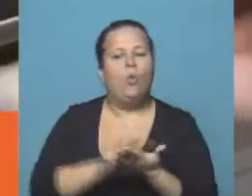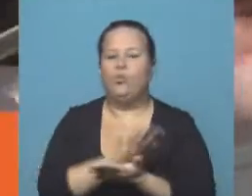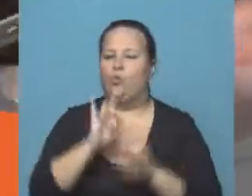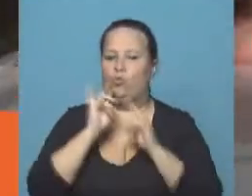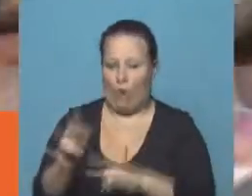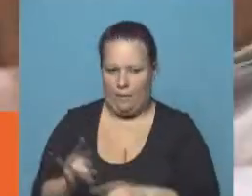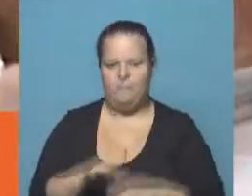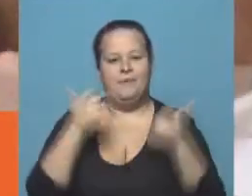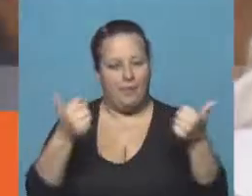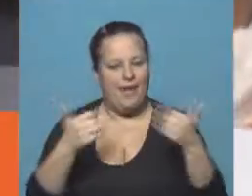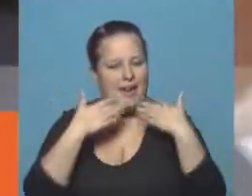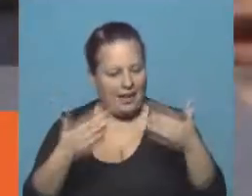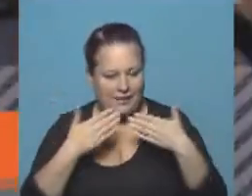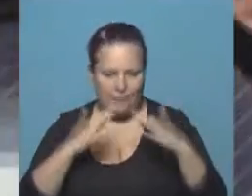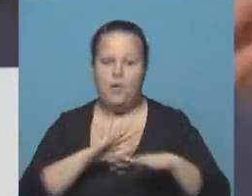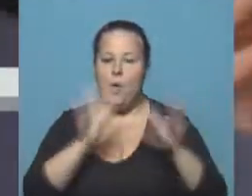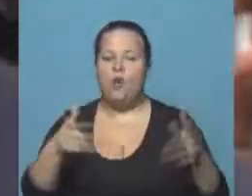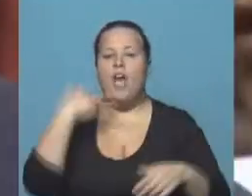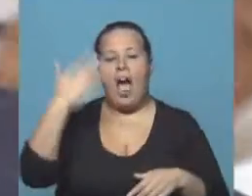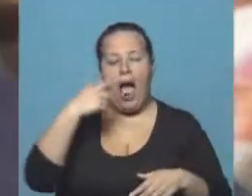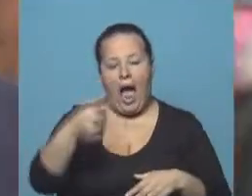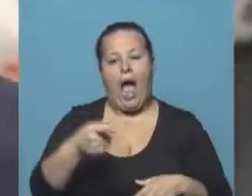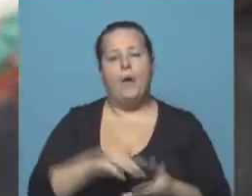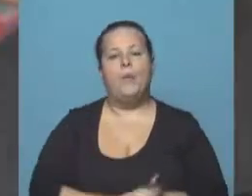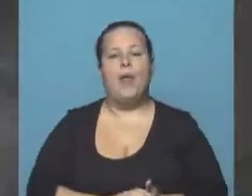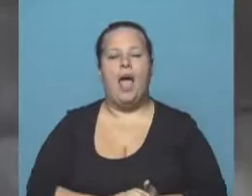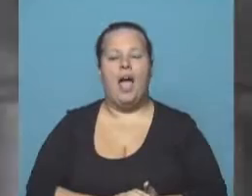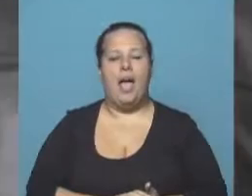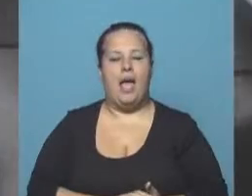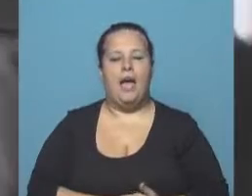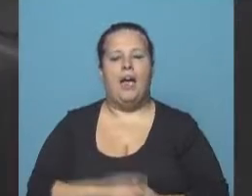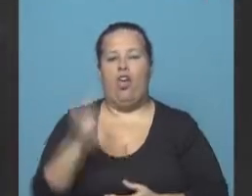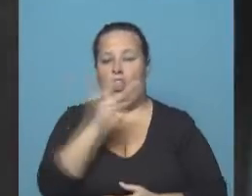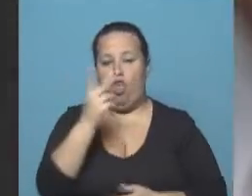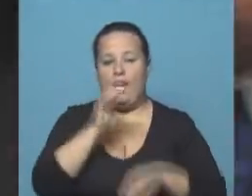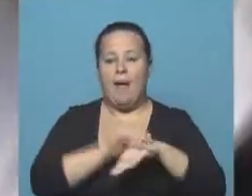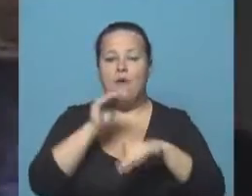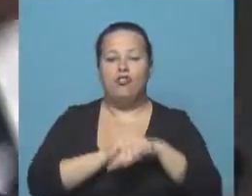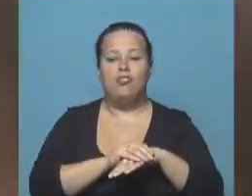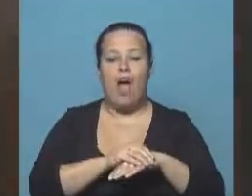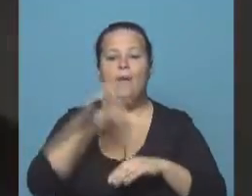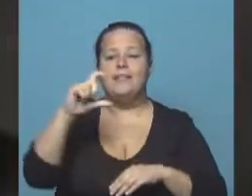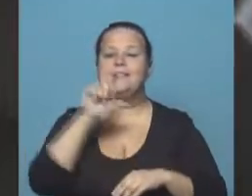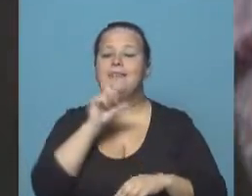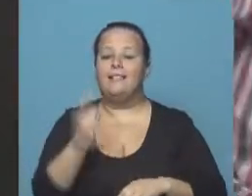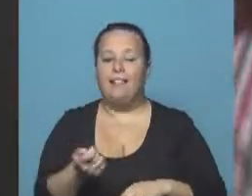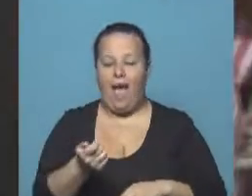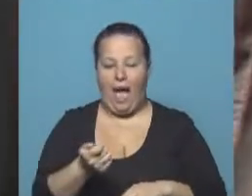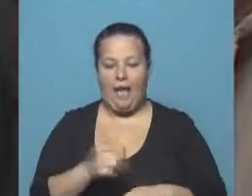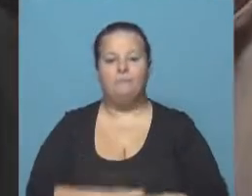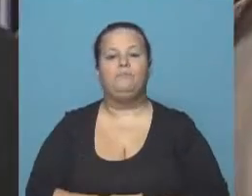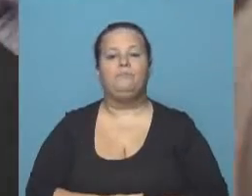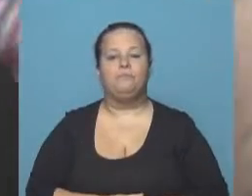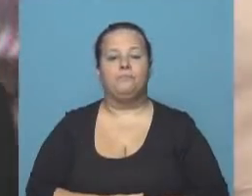problemas. Bueno, que anden bien. Bueno, la palabra entonces de los dos conductores de la